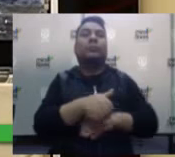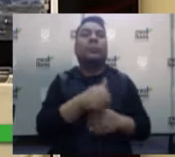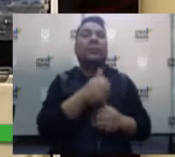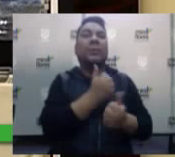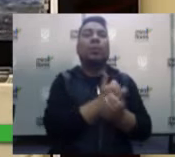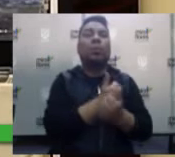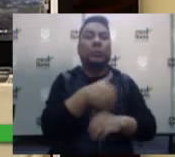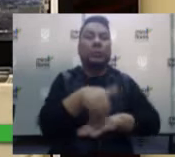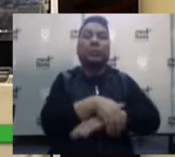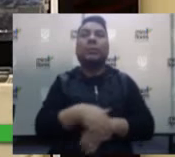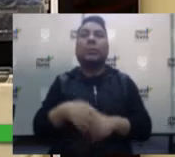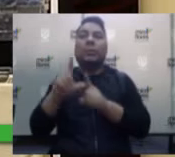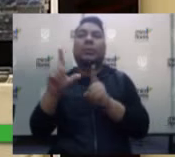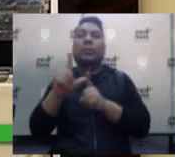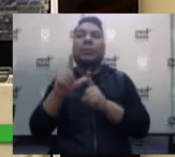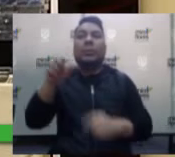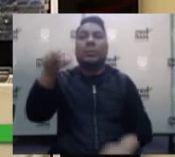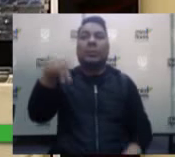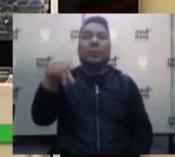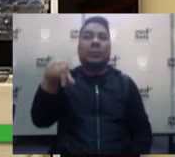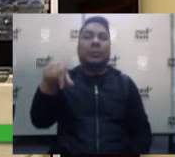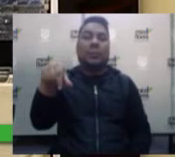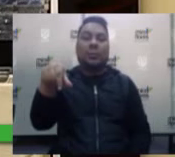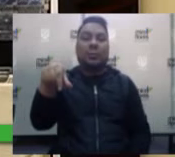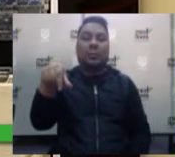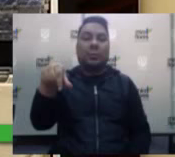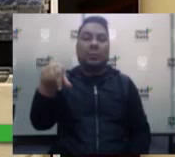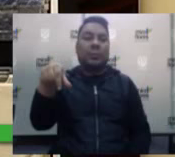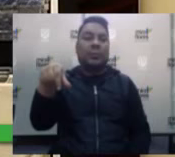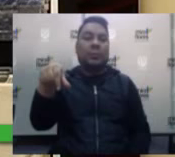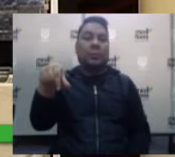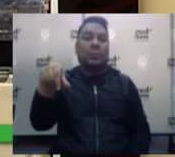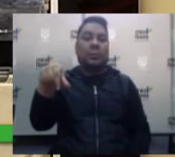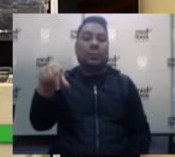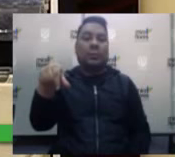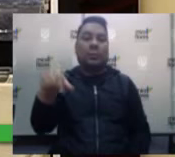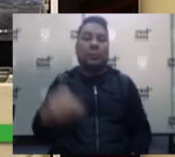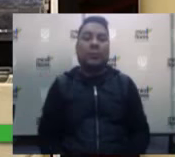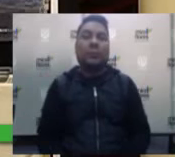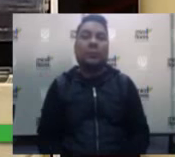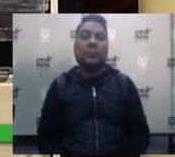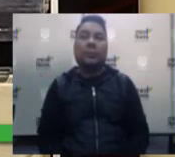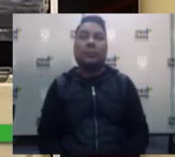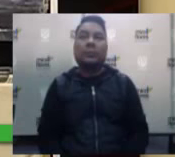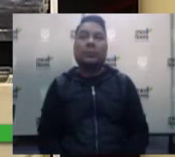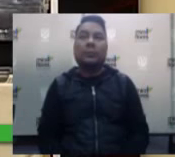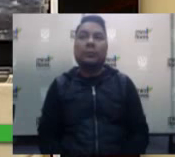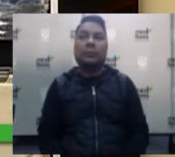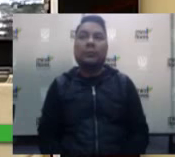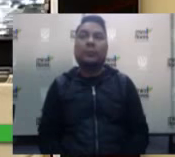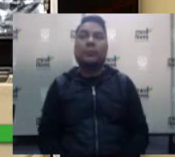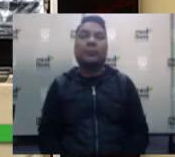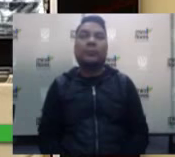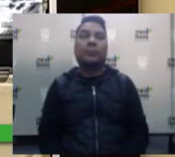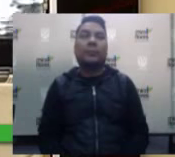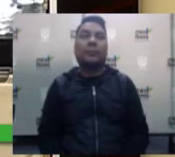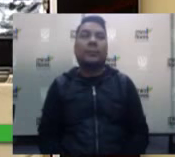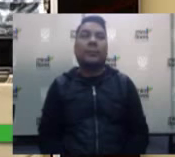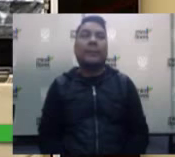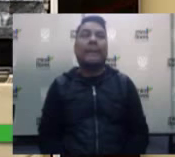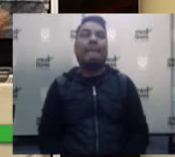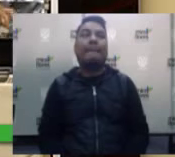Letra Q. Q. Como las demás lo estoy